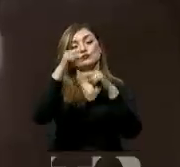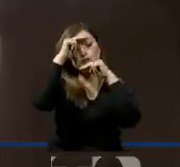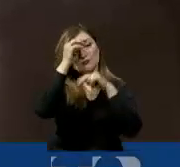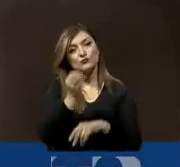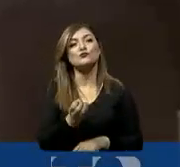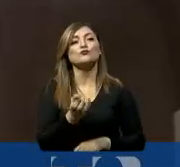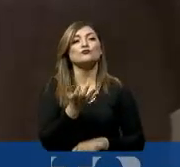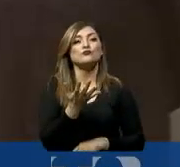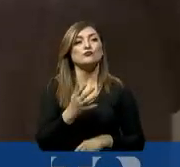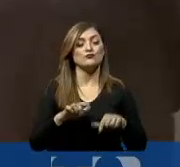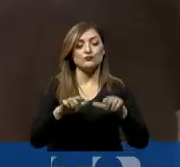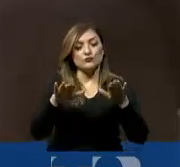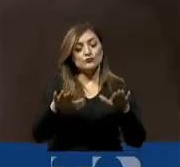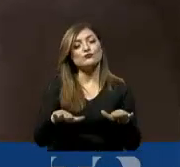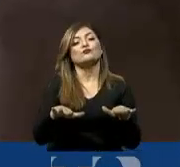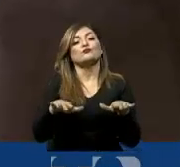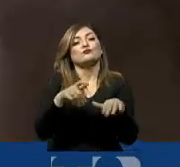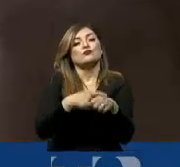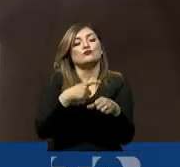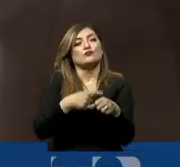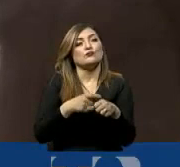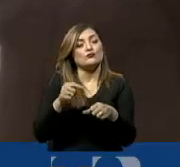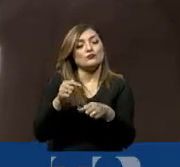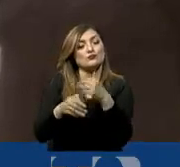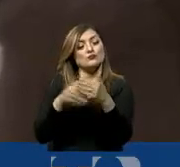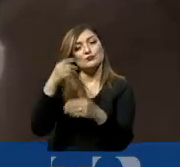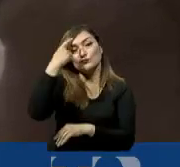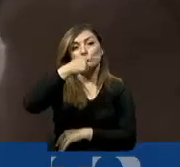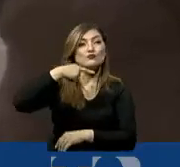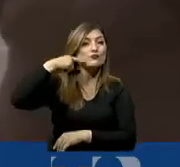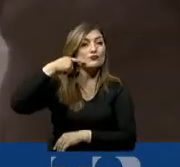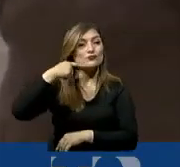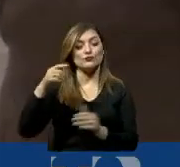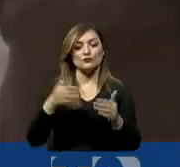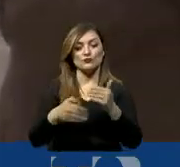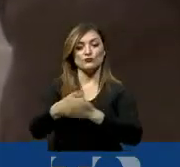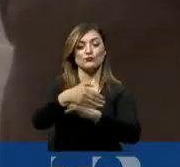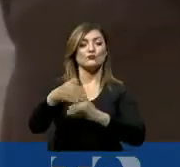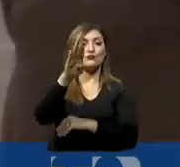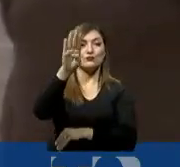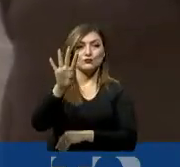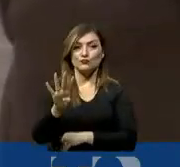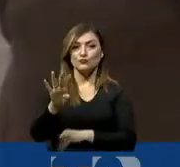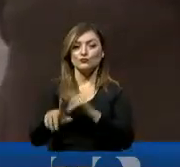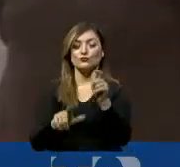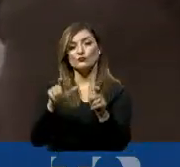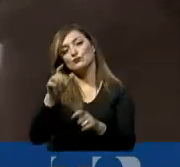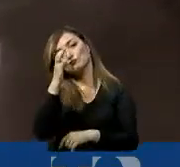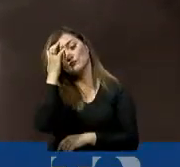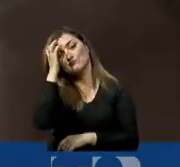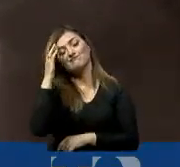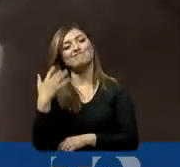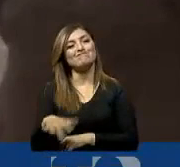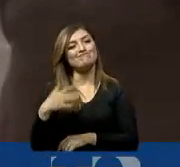buenos días. Me encuentro específicamente en la segunda etapa de Carapungo, en la manzana B4. Y bueno, aquí los vecinos están realmente